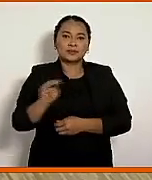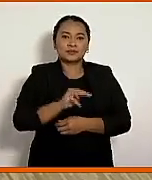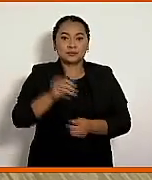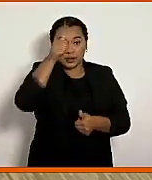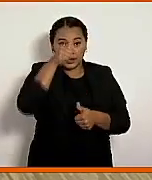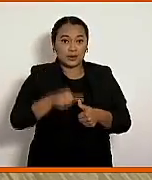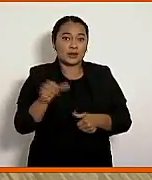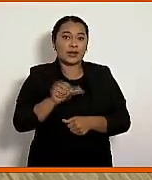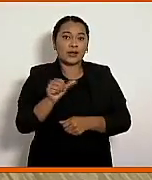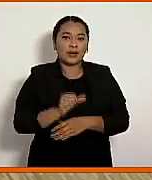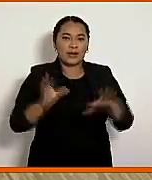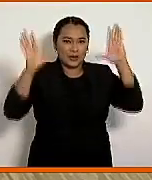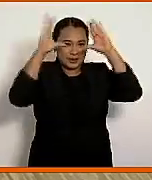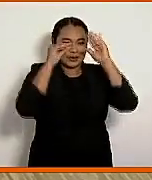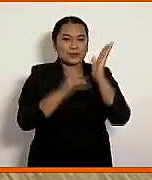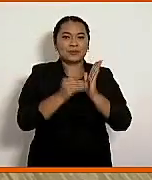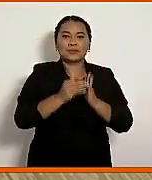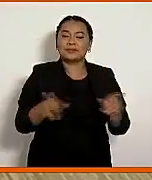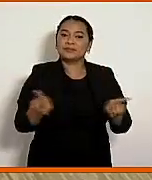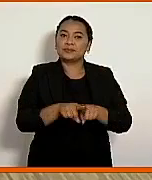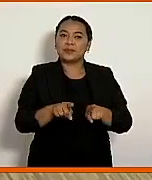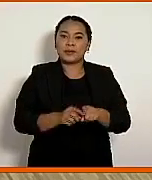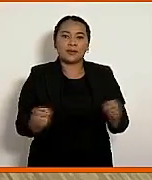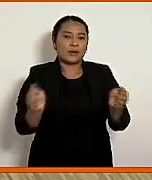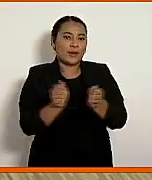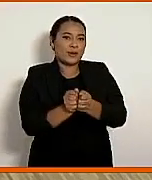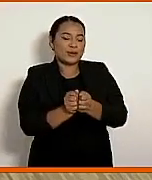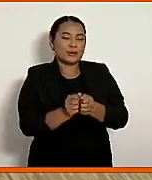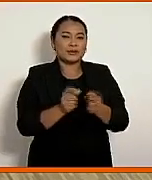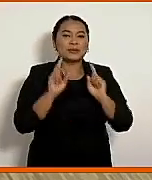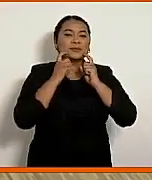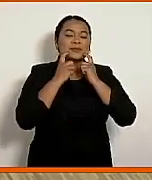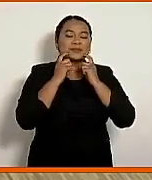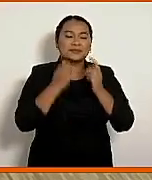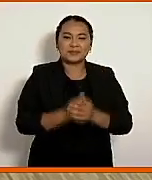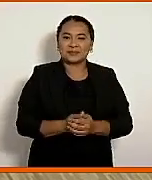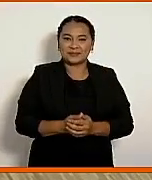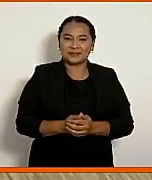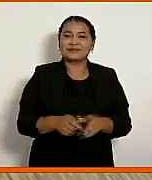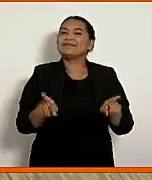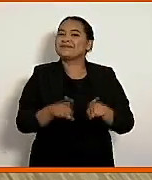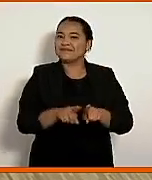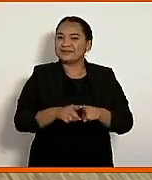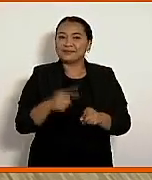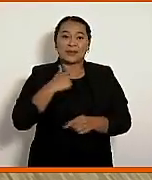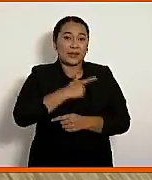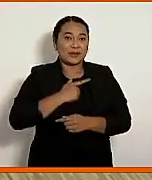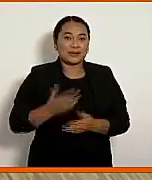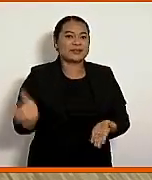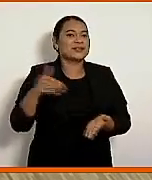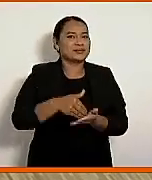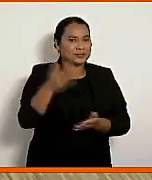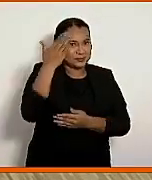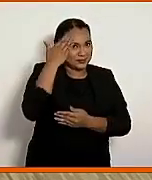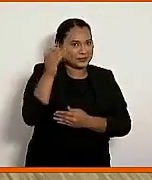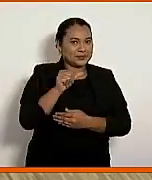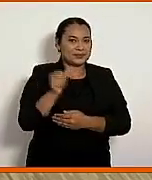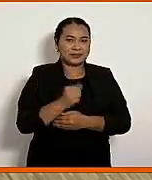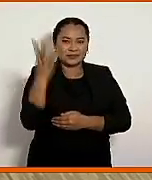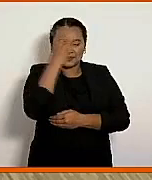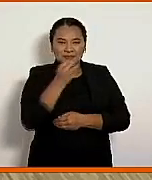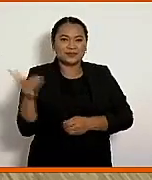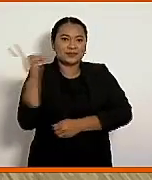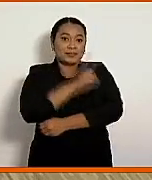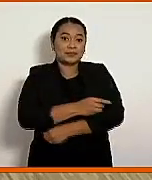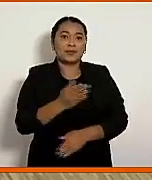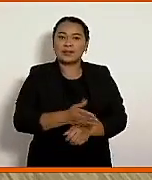que hoy es Noche Millonaria y también es un gusto estar con la compañía de Tatiana Varela. Para mí también es un gusto volver a saludarlas en este hermoso día también.